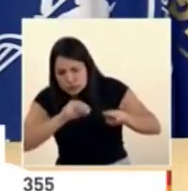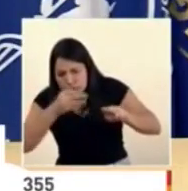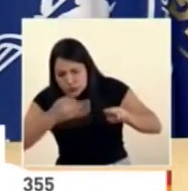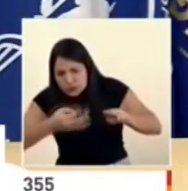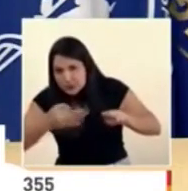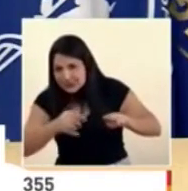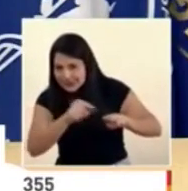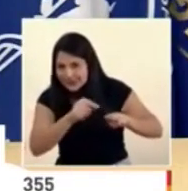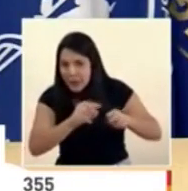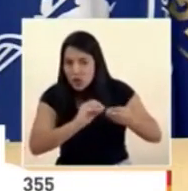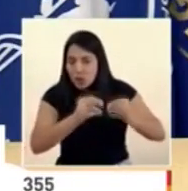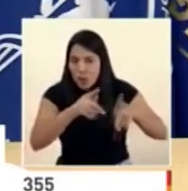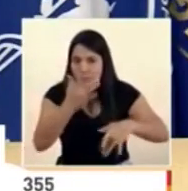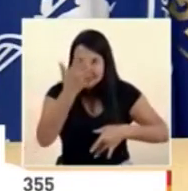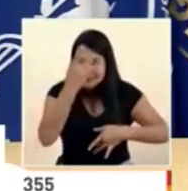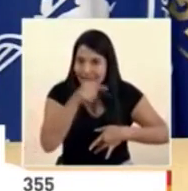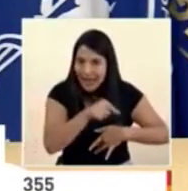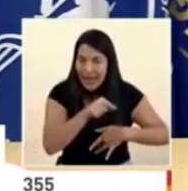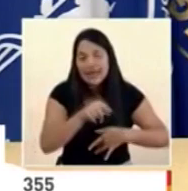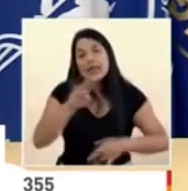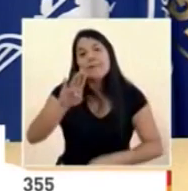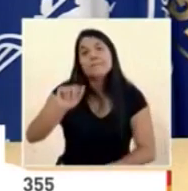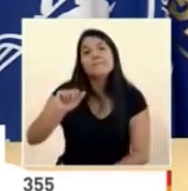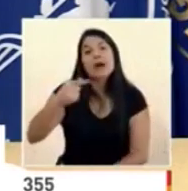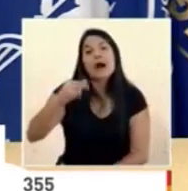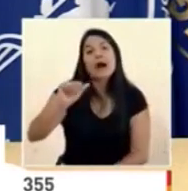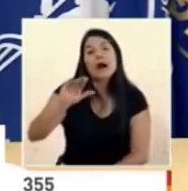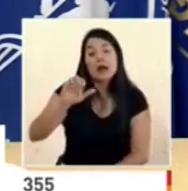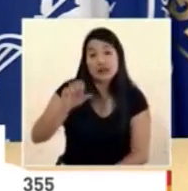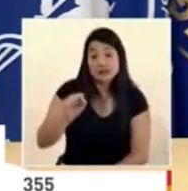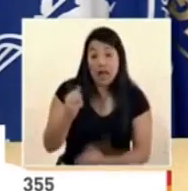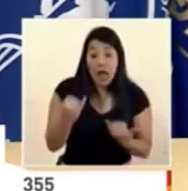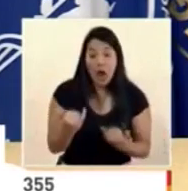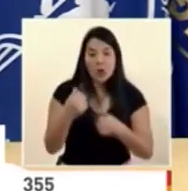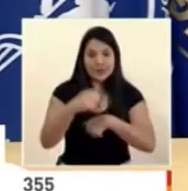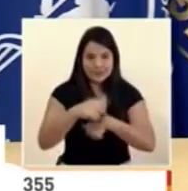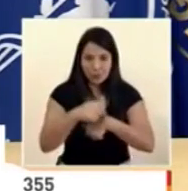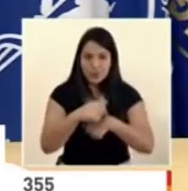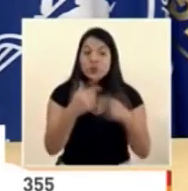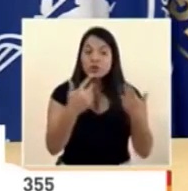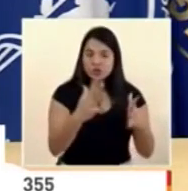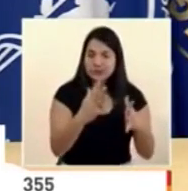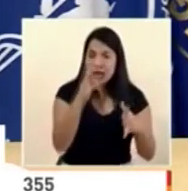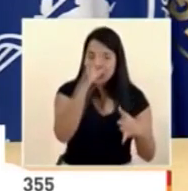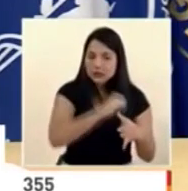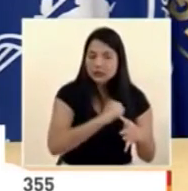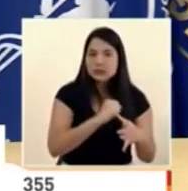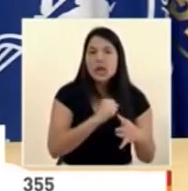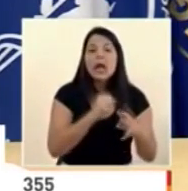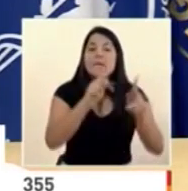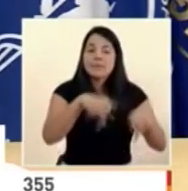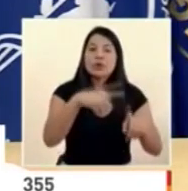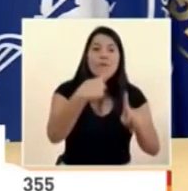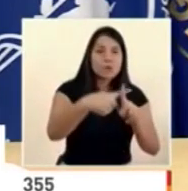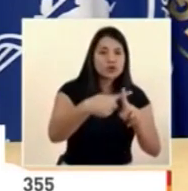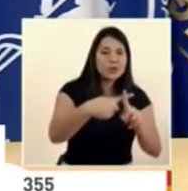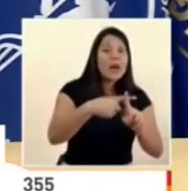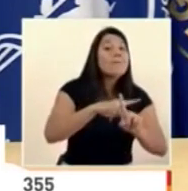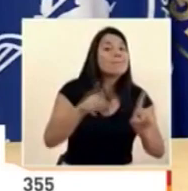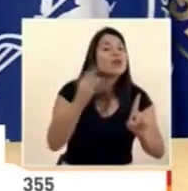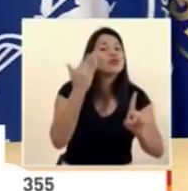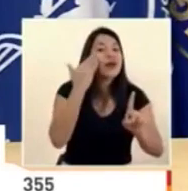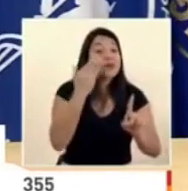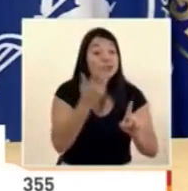se ha establecido a nivel nacional. En este momento tenemos identificados no solamente los casos positivos, sino los contactos. Tenemos con